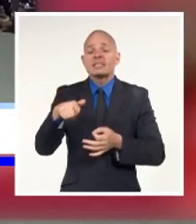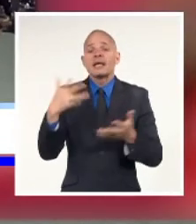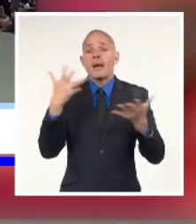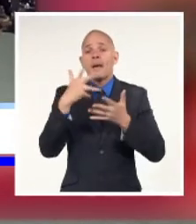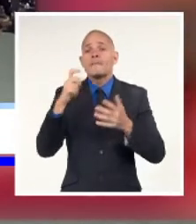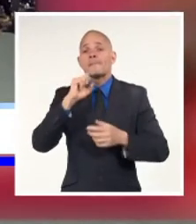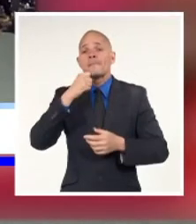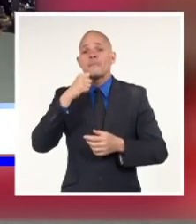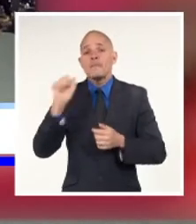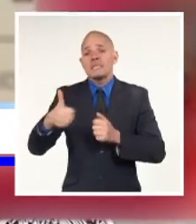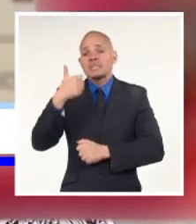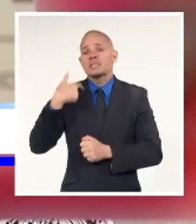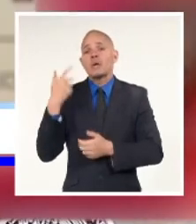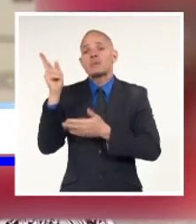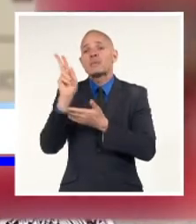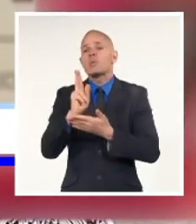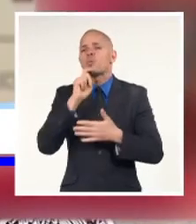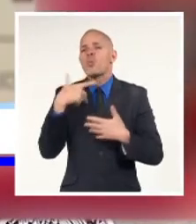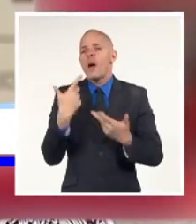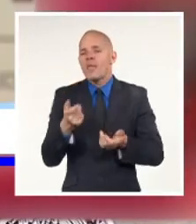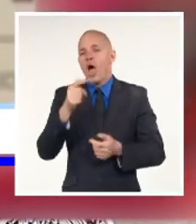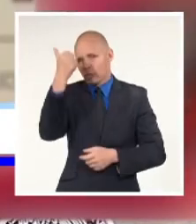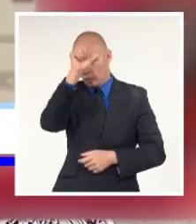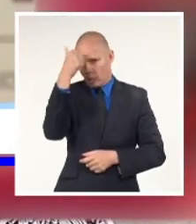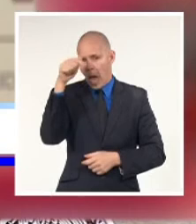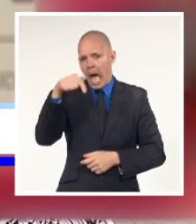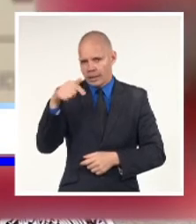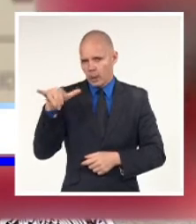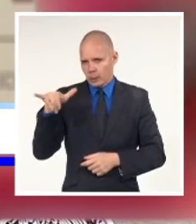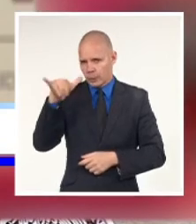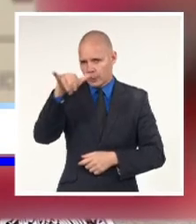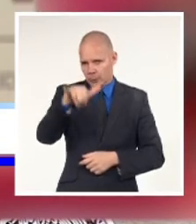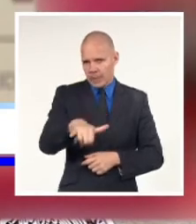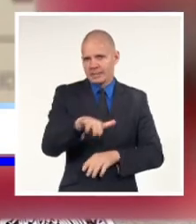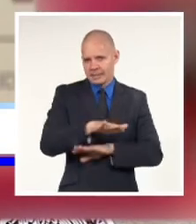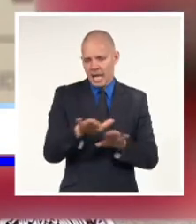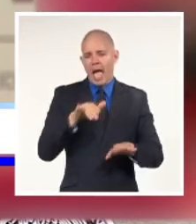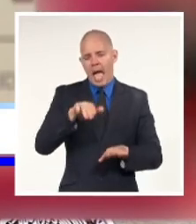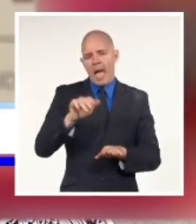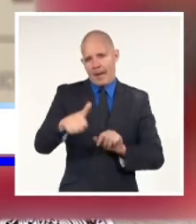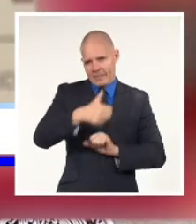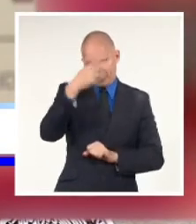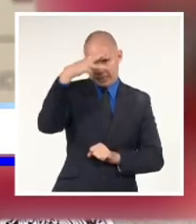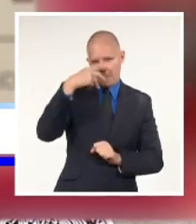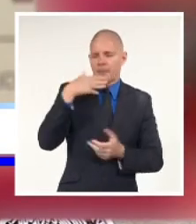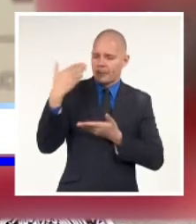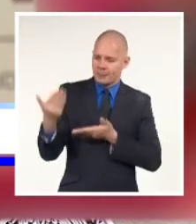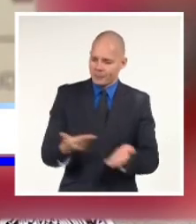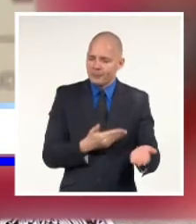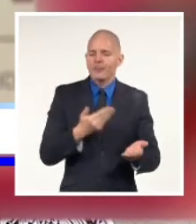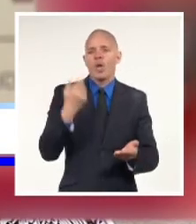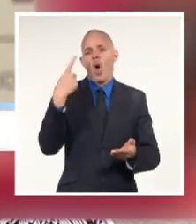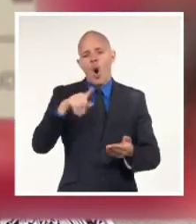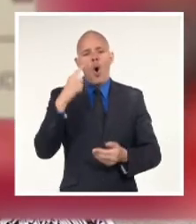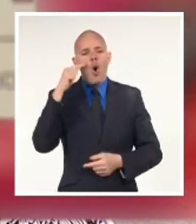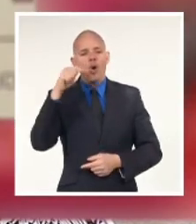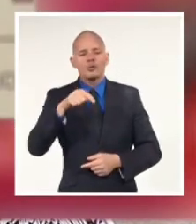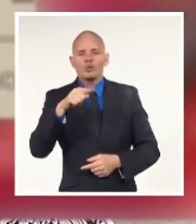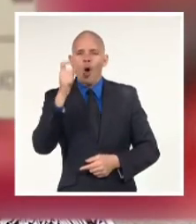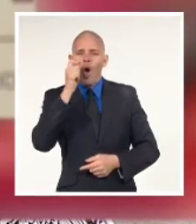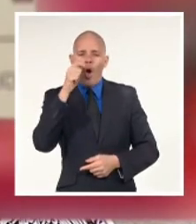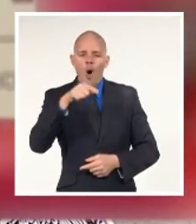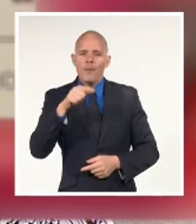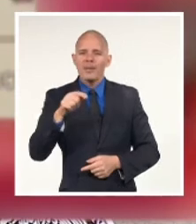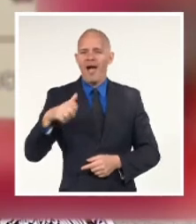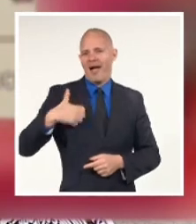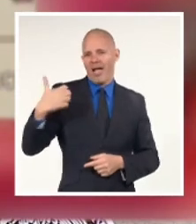el nuevo aeropuerto Felipe Ángeles, donde lo recibirá el mandatario mexicano. Por su parte, el primer ministro de Canadá, Justin Trudeau, llegará